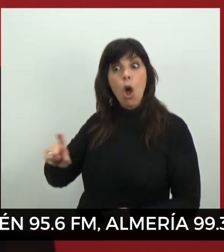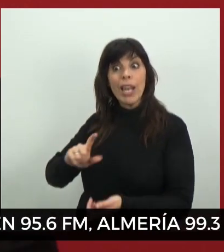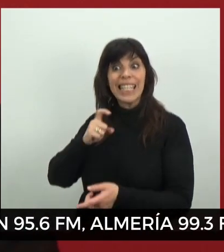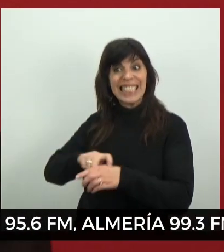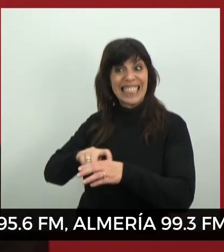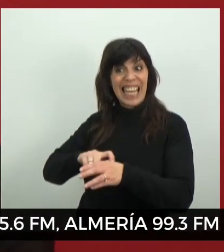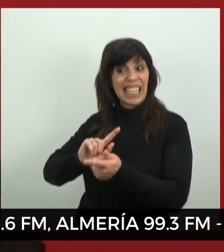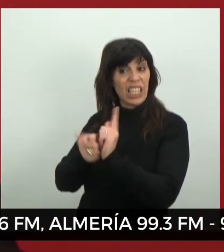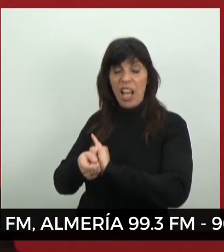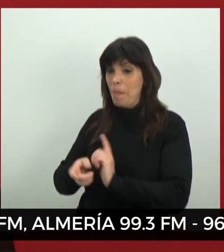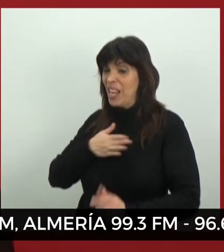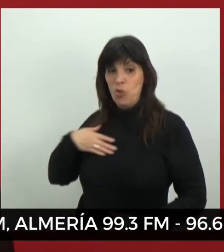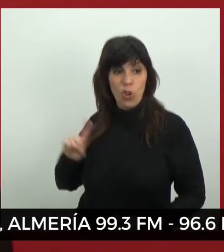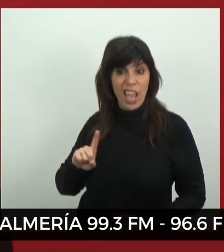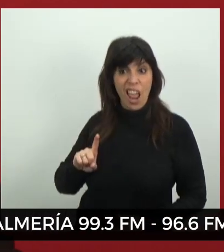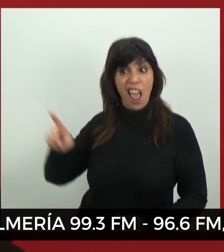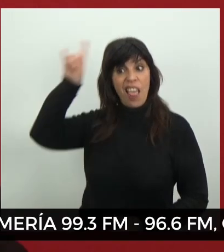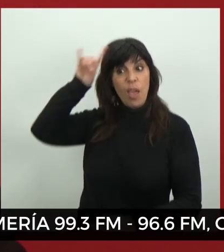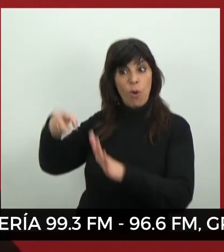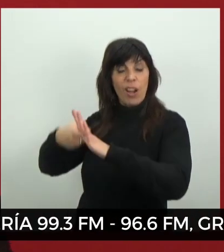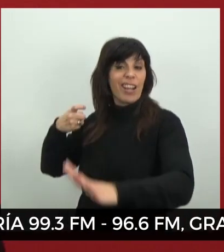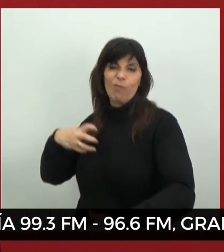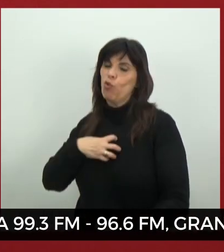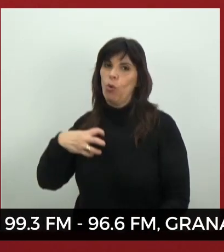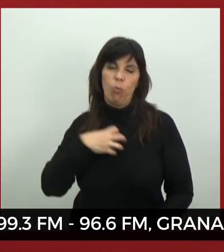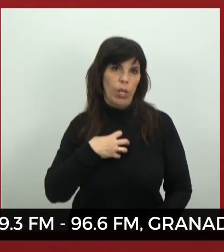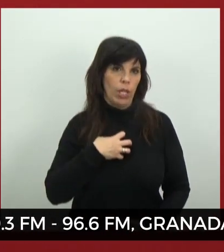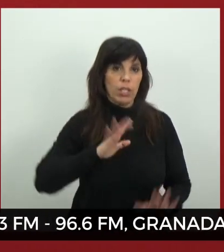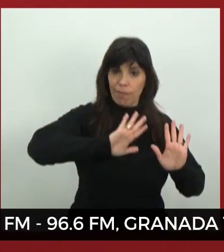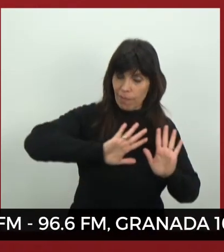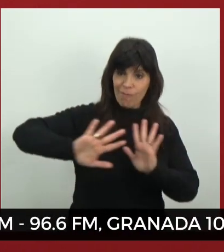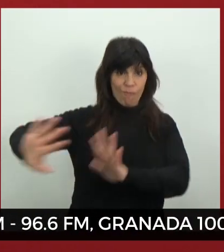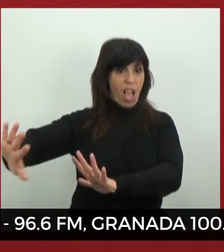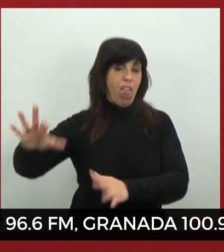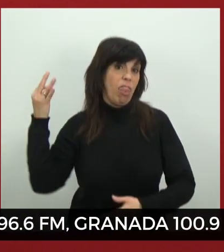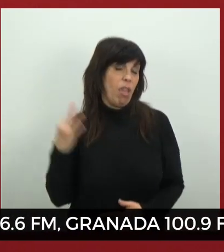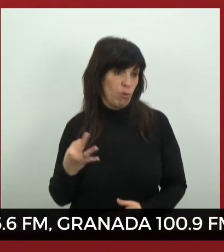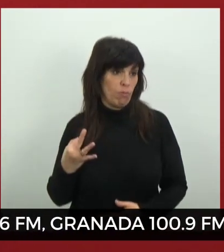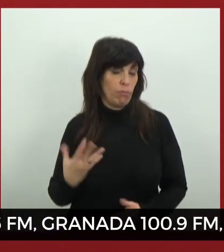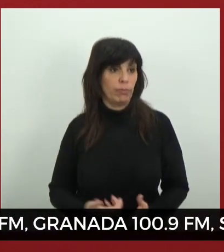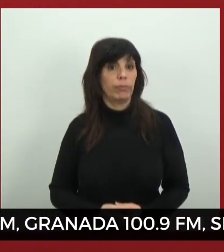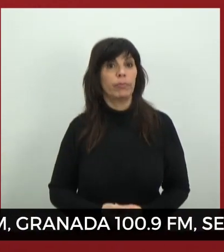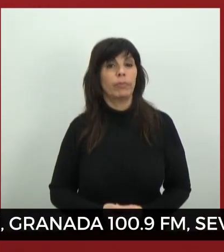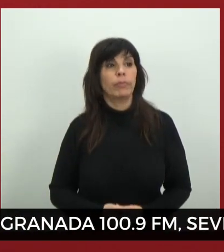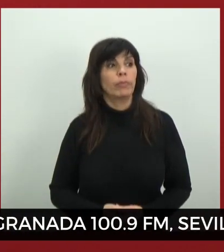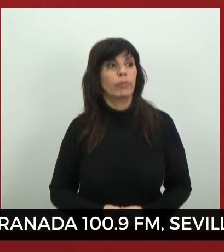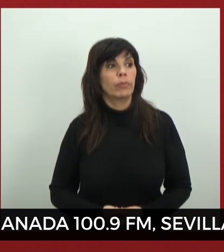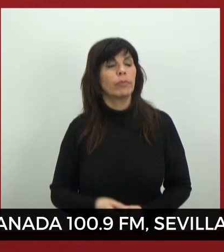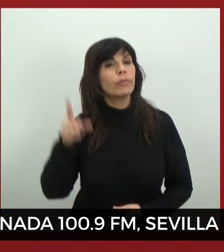Y tuve que alejarlos de nosotros. Son, maybe, no